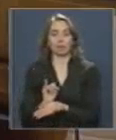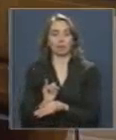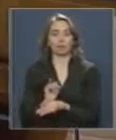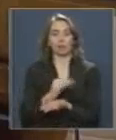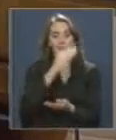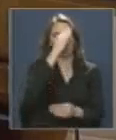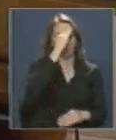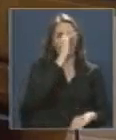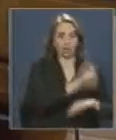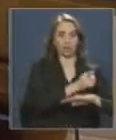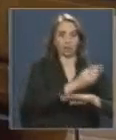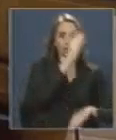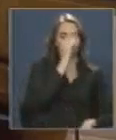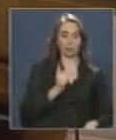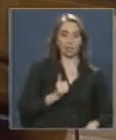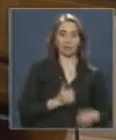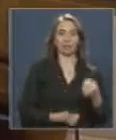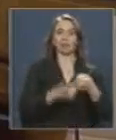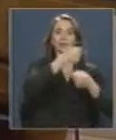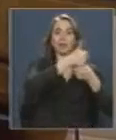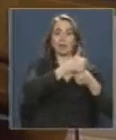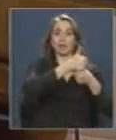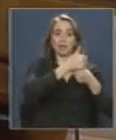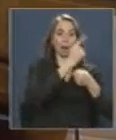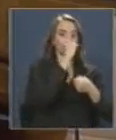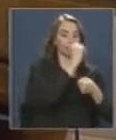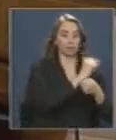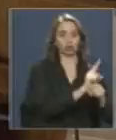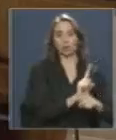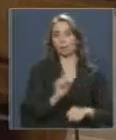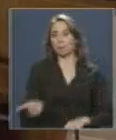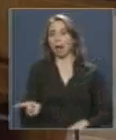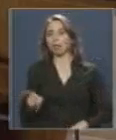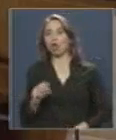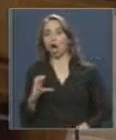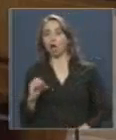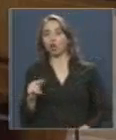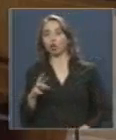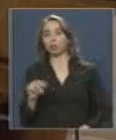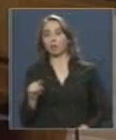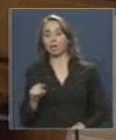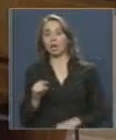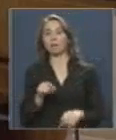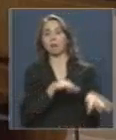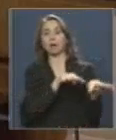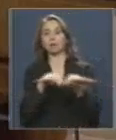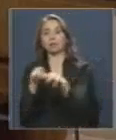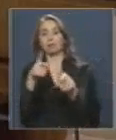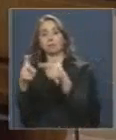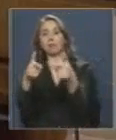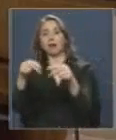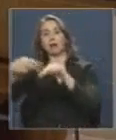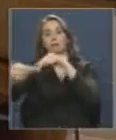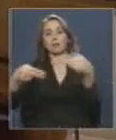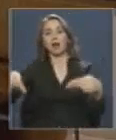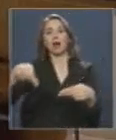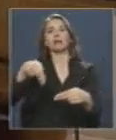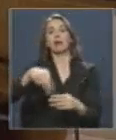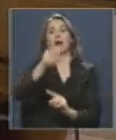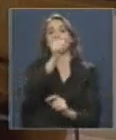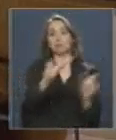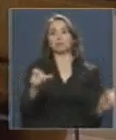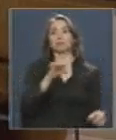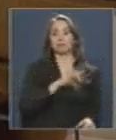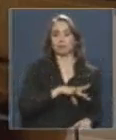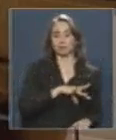la dictadura militar encabezada por Augusto Pinochet para exterminar a sus propios compatriotas. Por eso no me extraña que él diga que